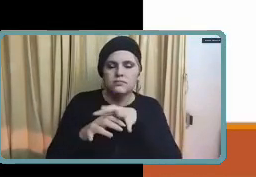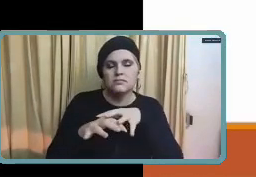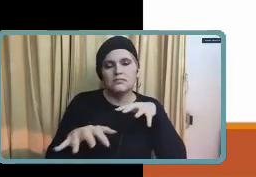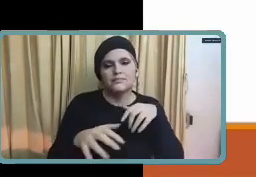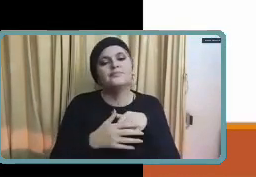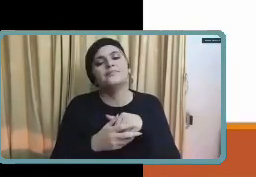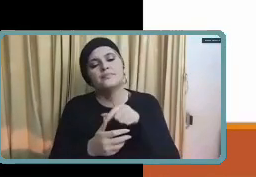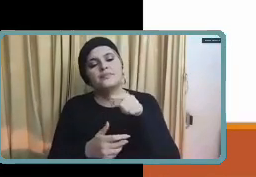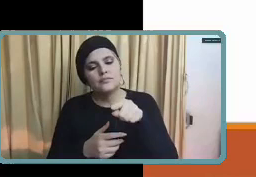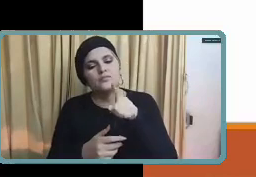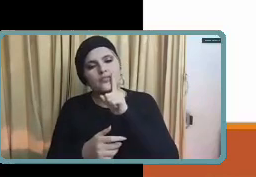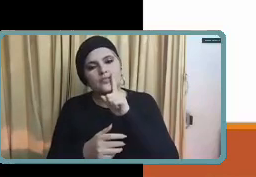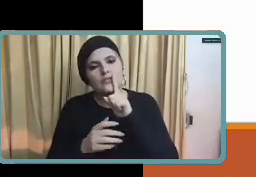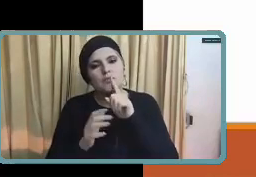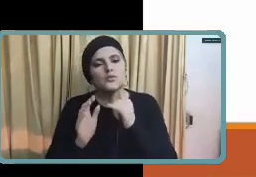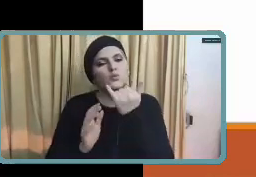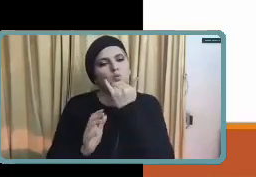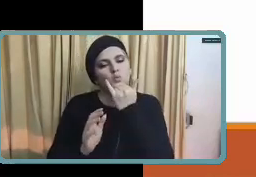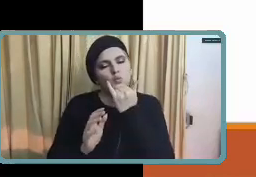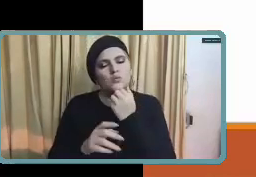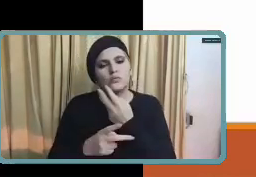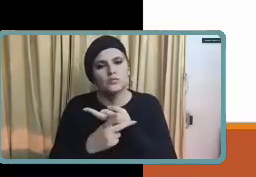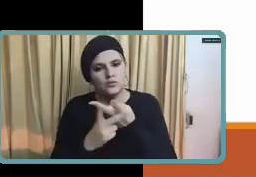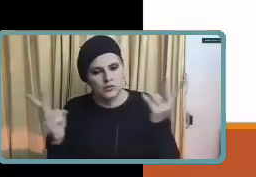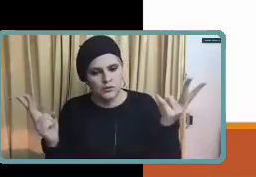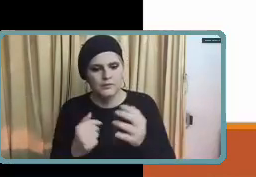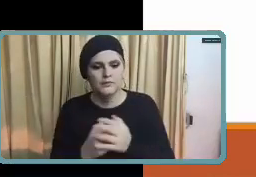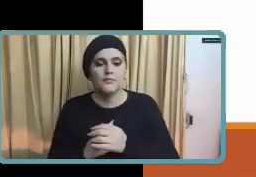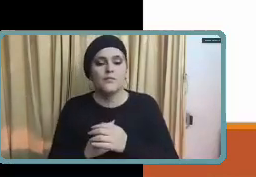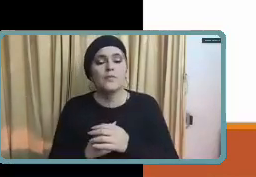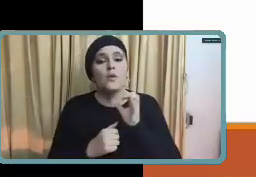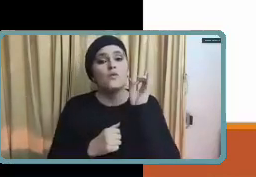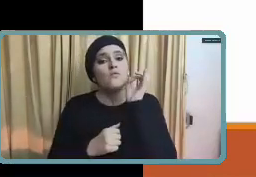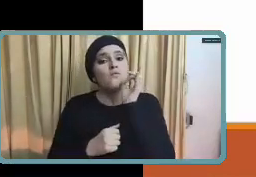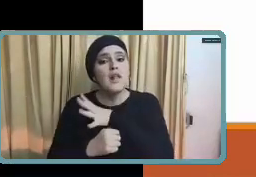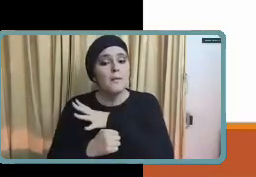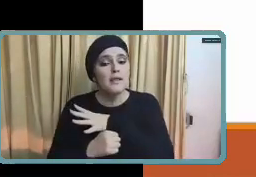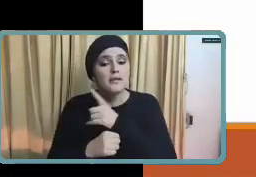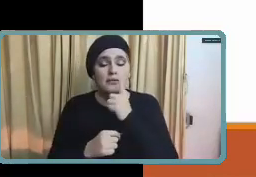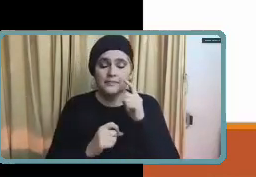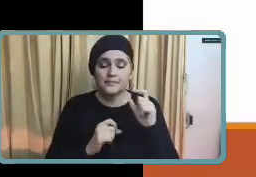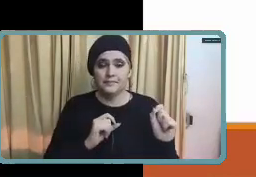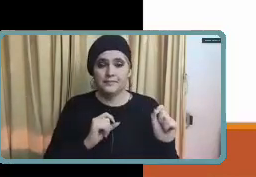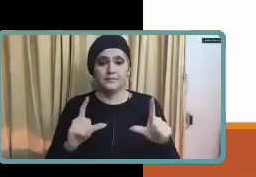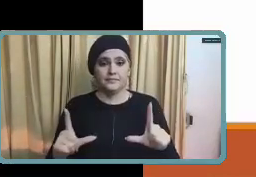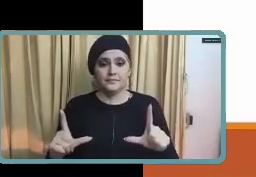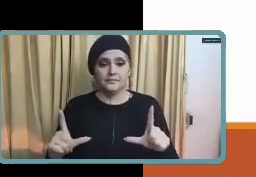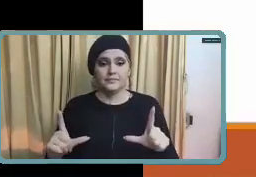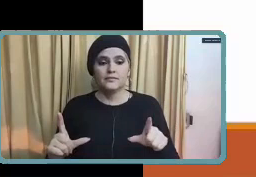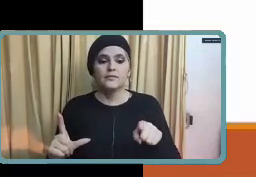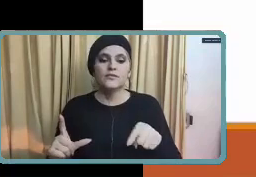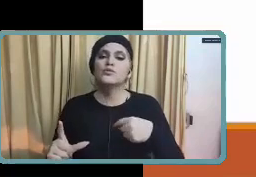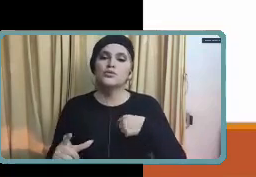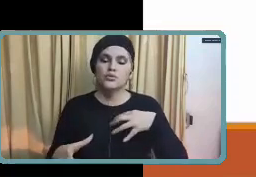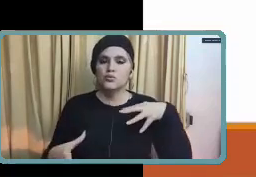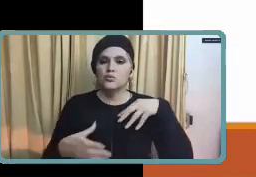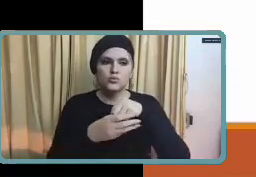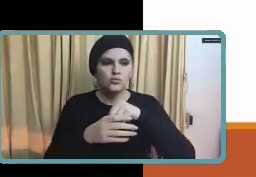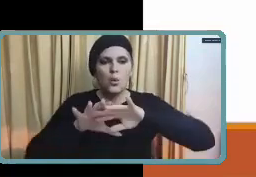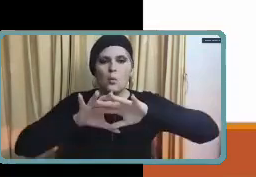canal. Y finalmente, esta es la última diapositiva. Pertenezco a este mundo y tengo un papel que